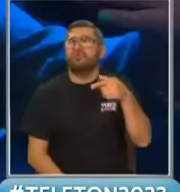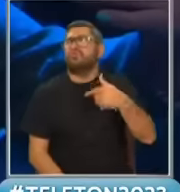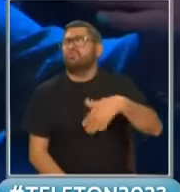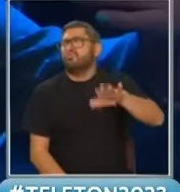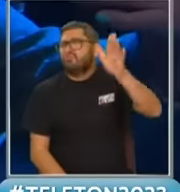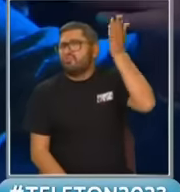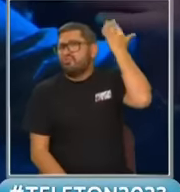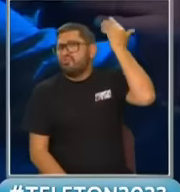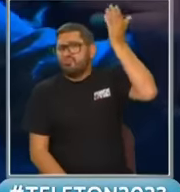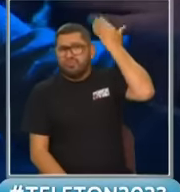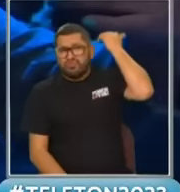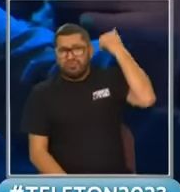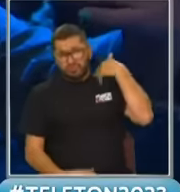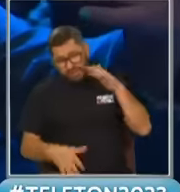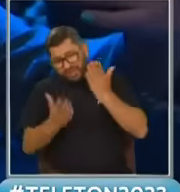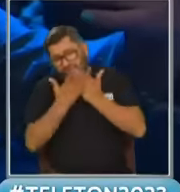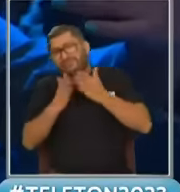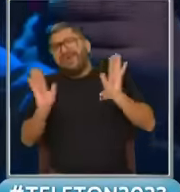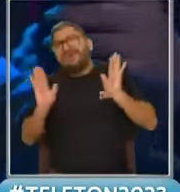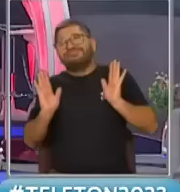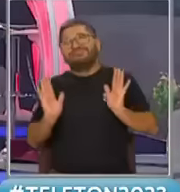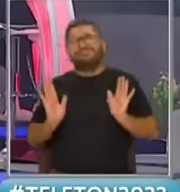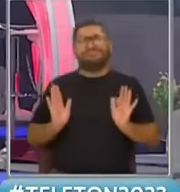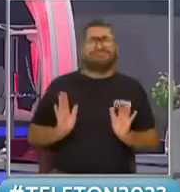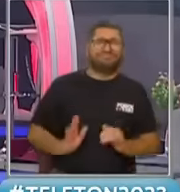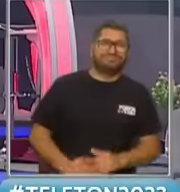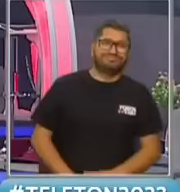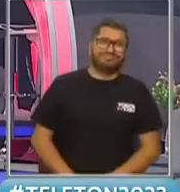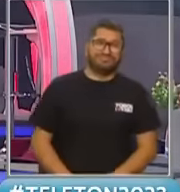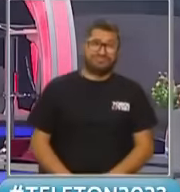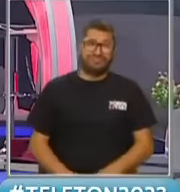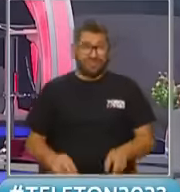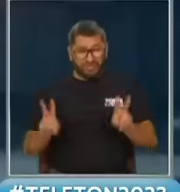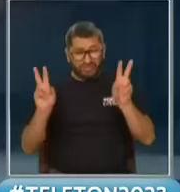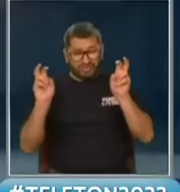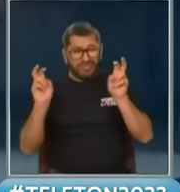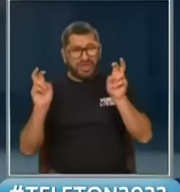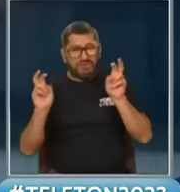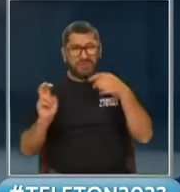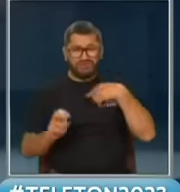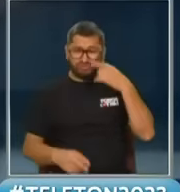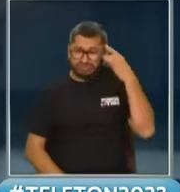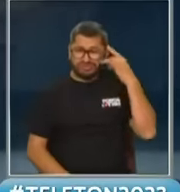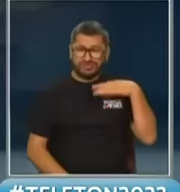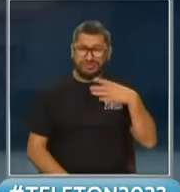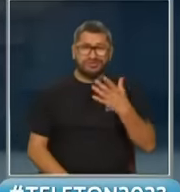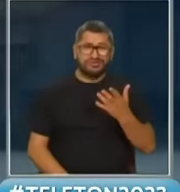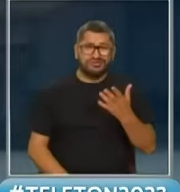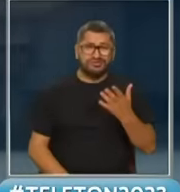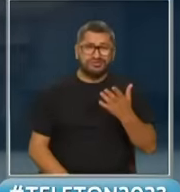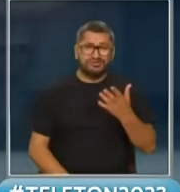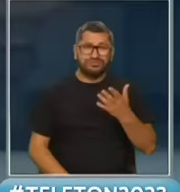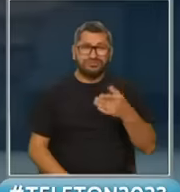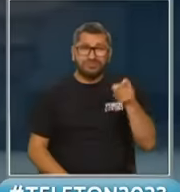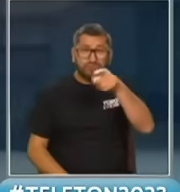Estudié. Ya, y con respecto, yo sé que ustedes quieren saber dos cosas de mí.